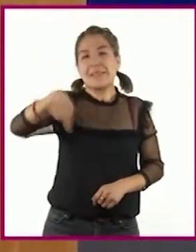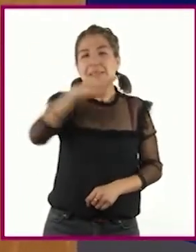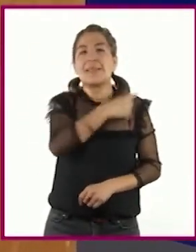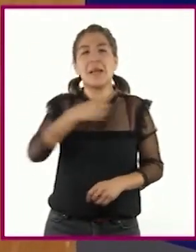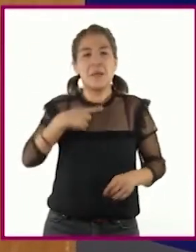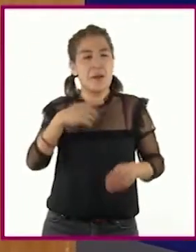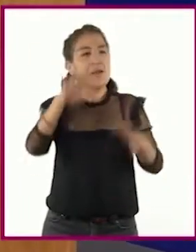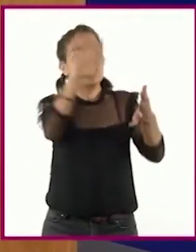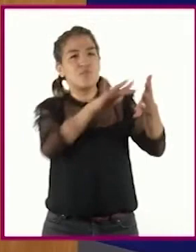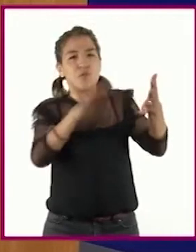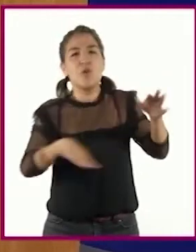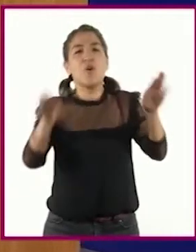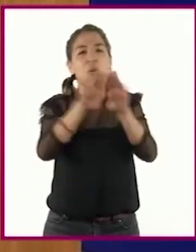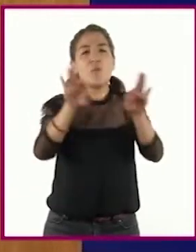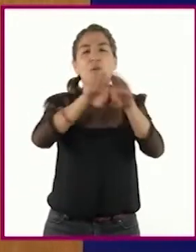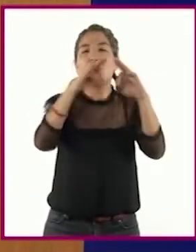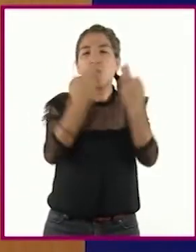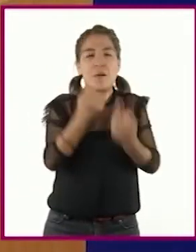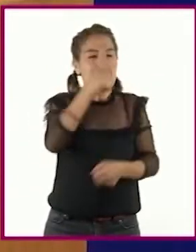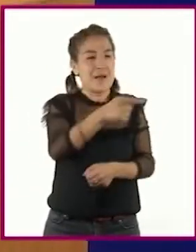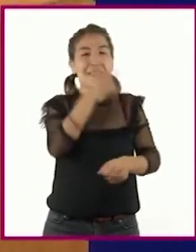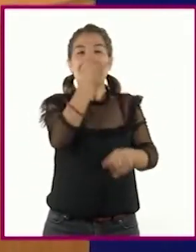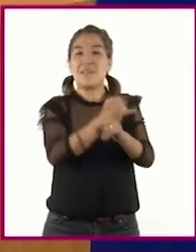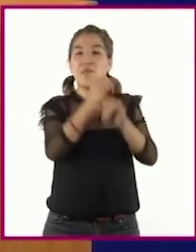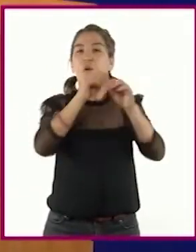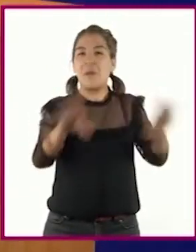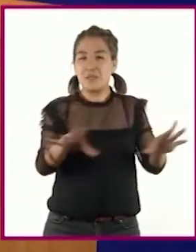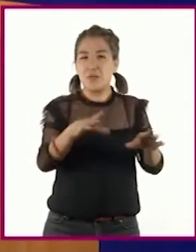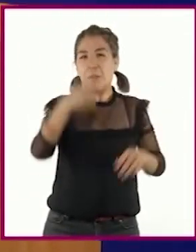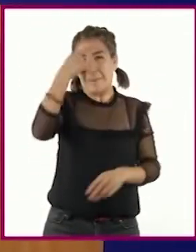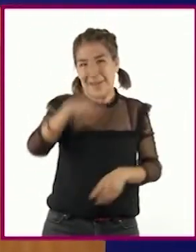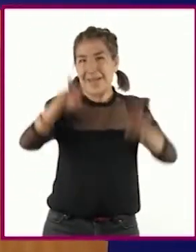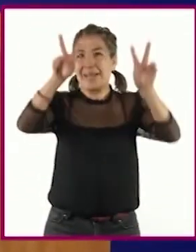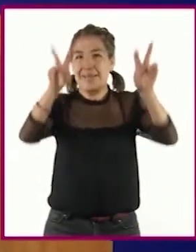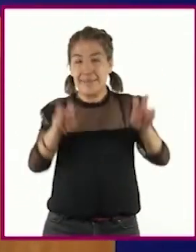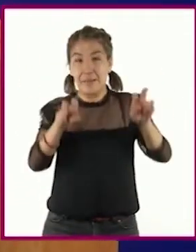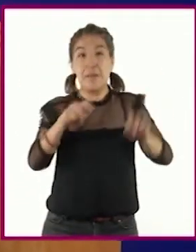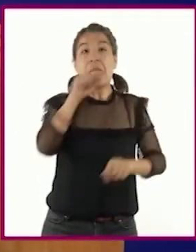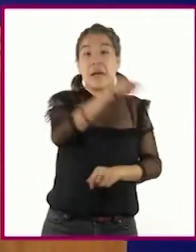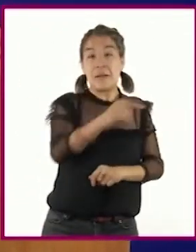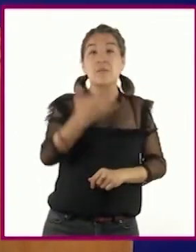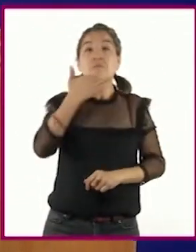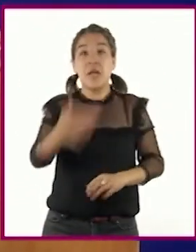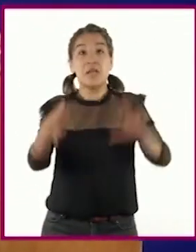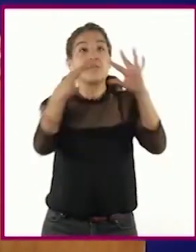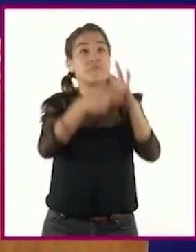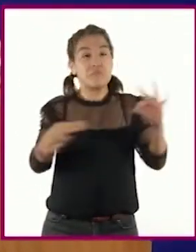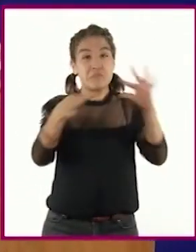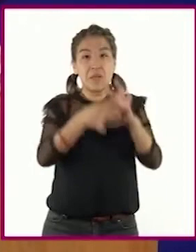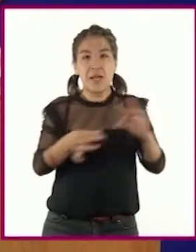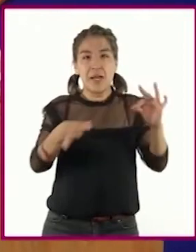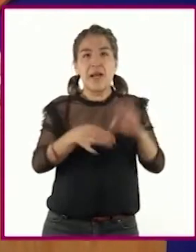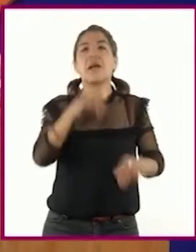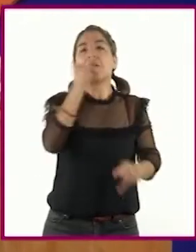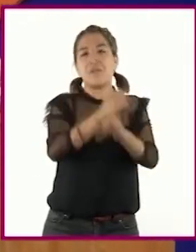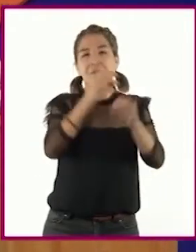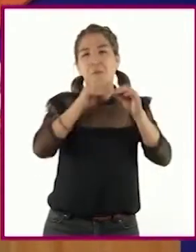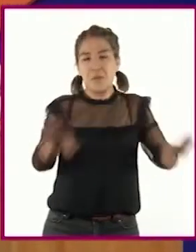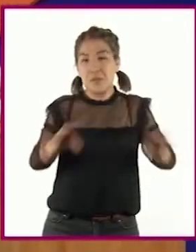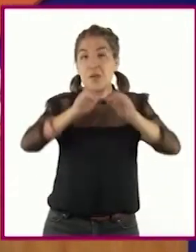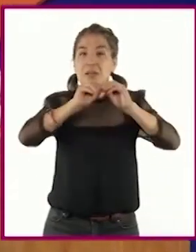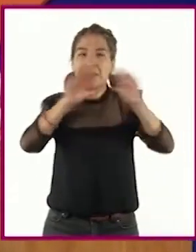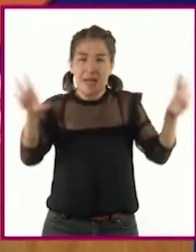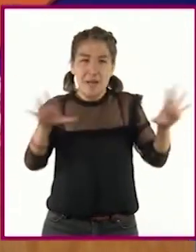familiaricen con la estructura y el contenido de su tema. Y si el tema está bien desarrollado, la información